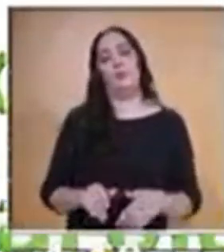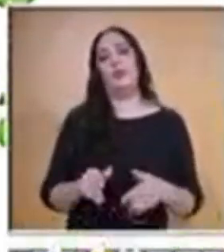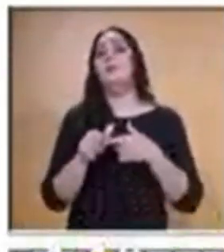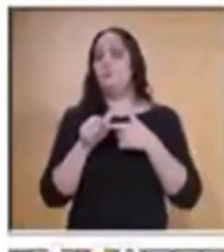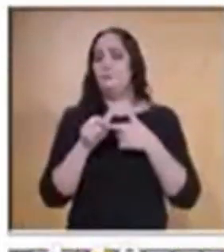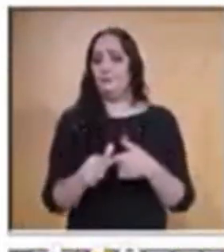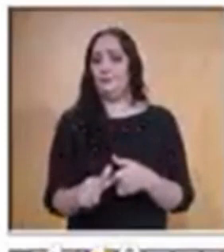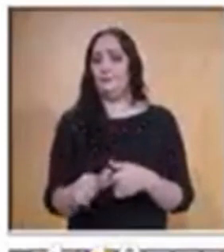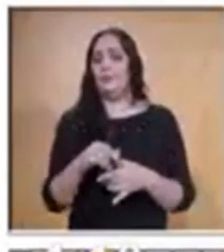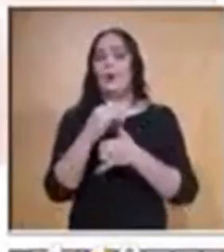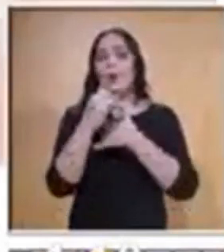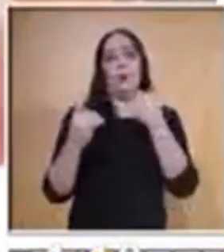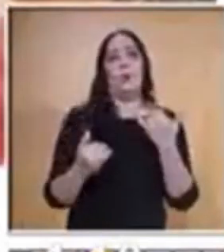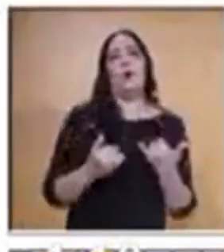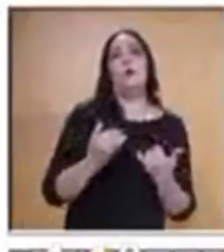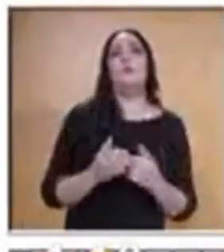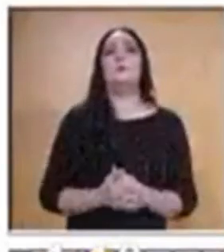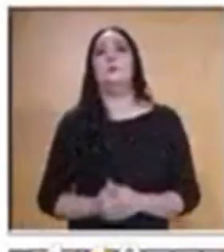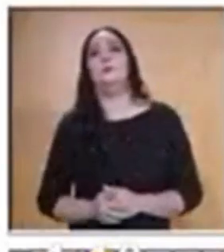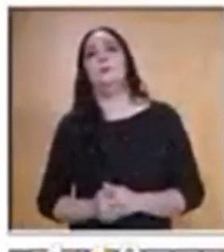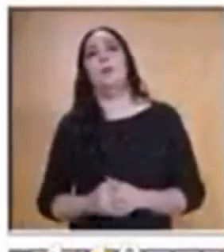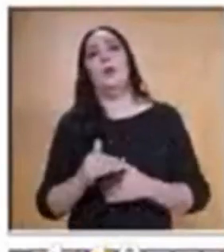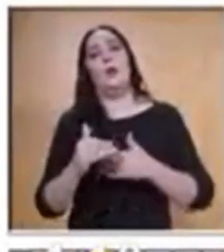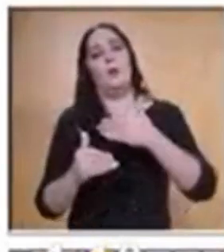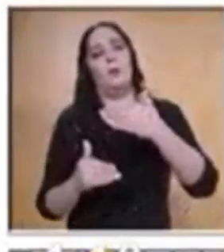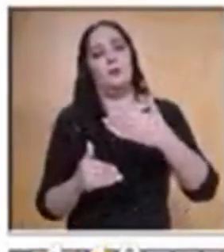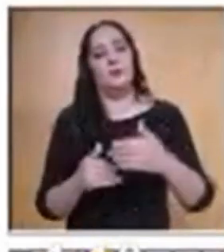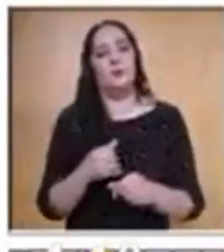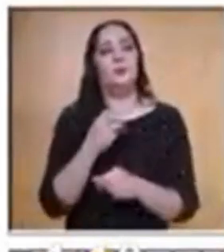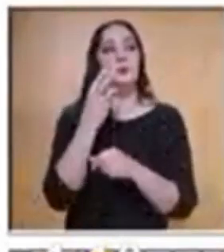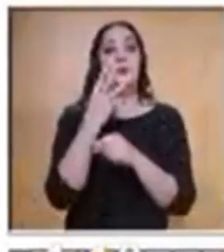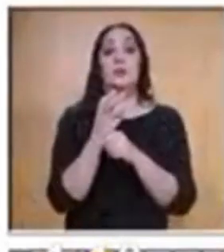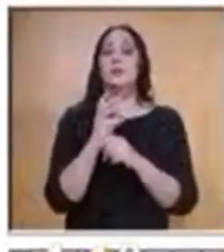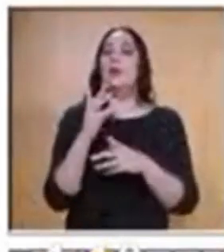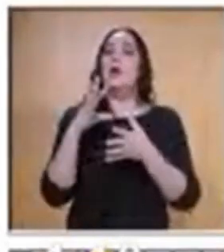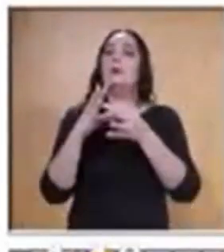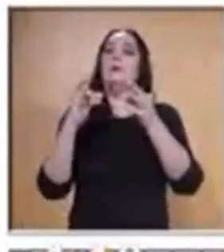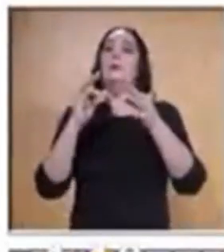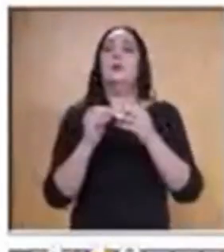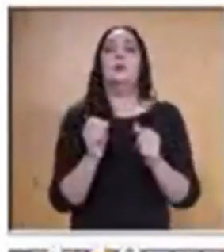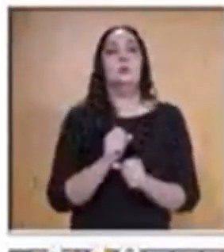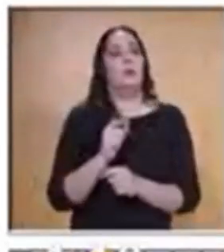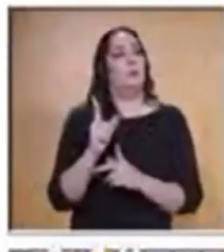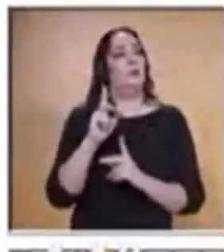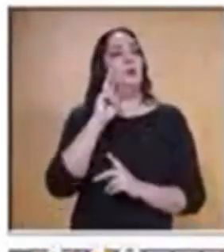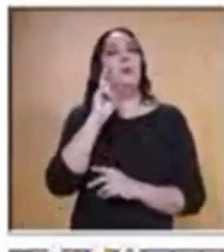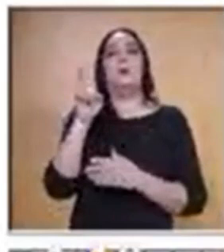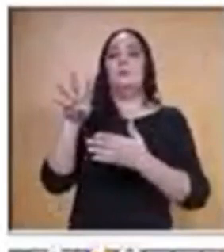con nuestro juego y avanzamos a la tercera descripción. ¿Me ayuda, profe? Claro.